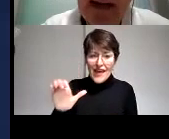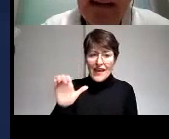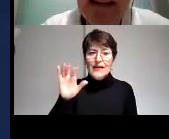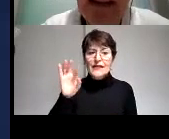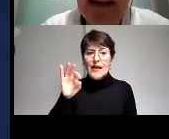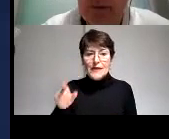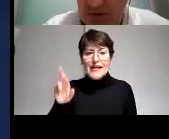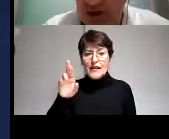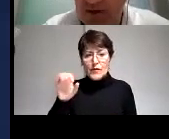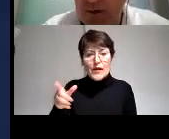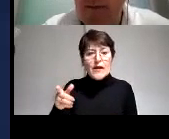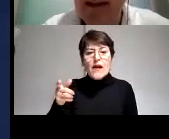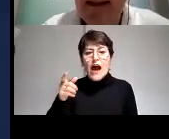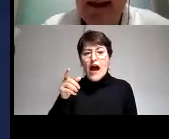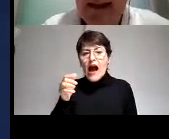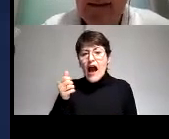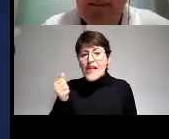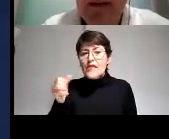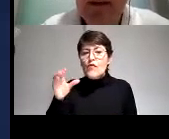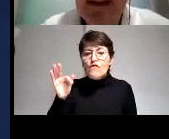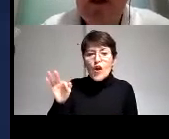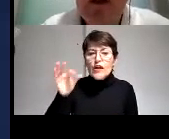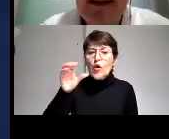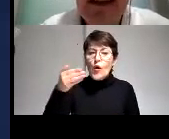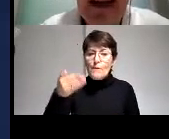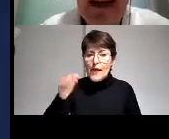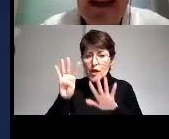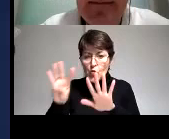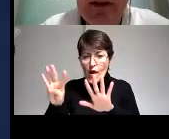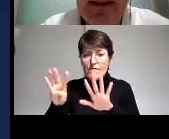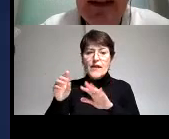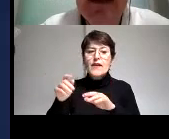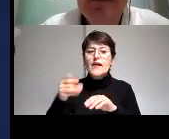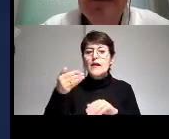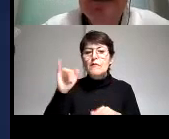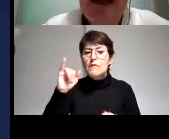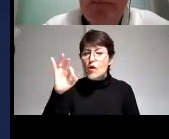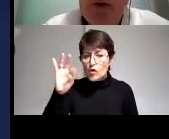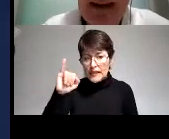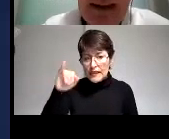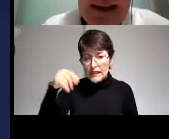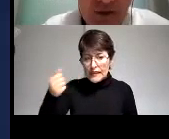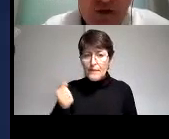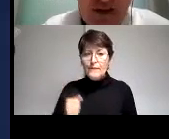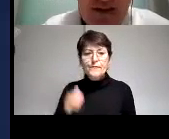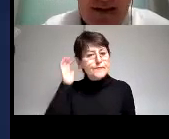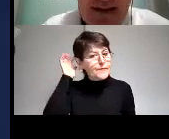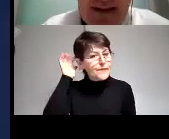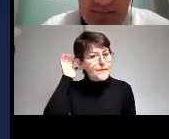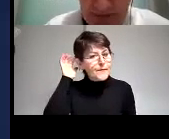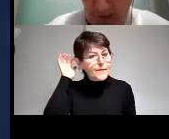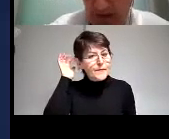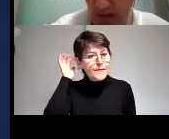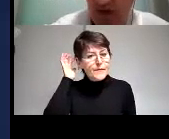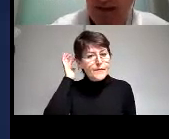B12, la niacina, el ácido fólico B9, el ácido pantoténico y la biotina, y aporta la dosis